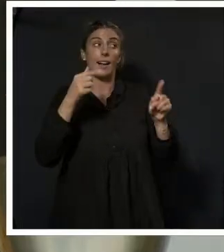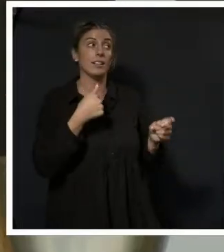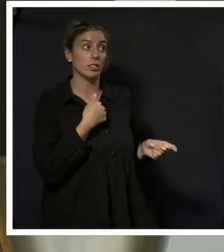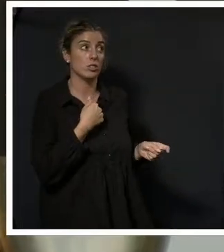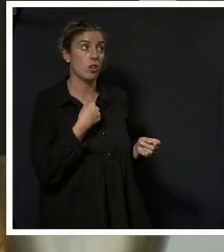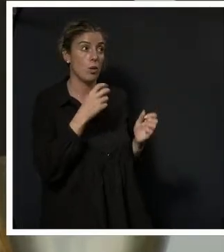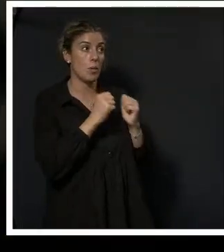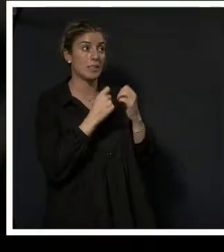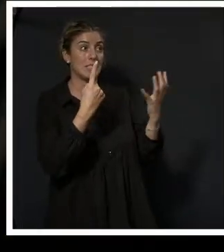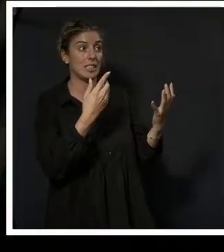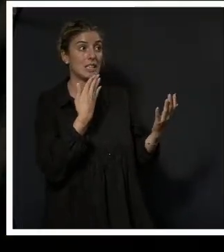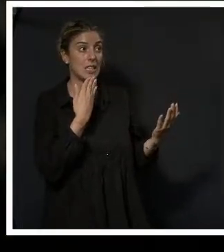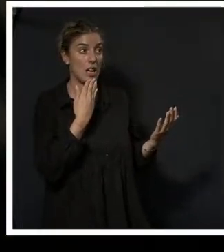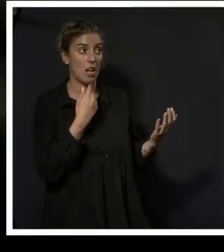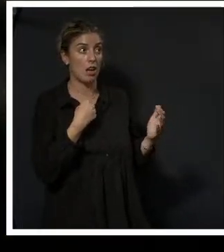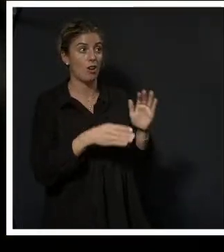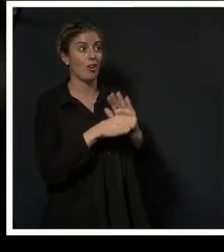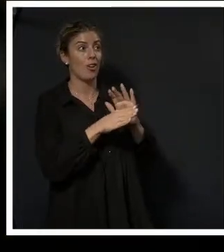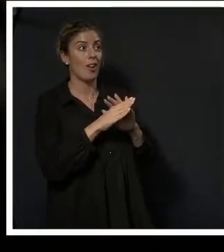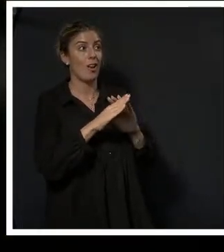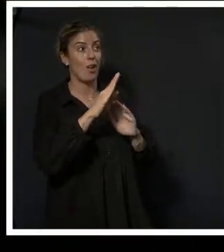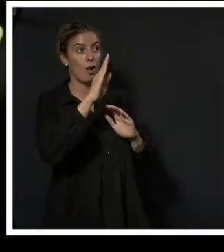26 años